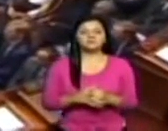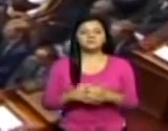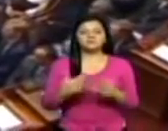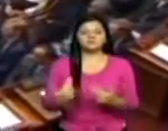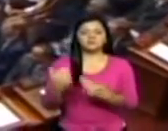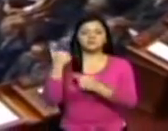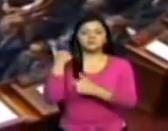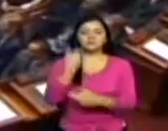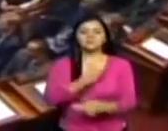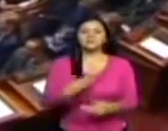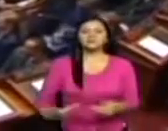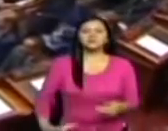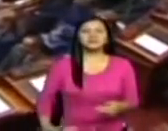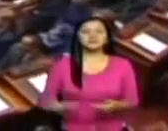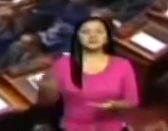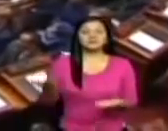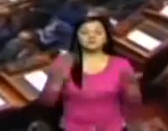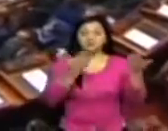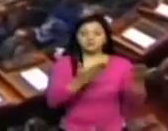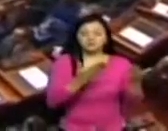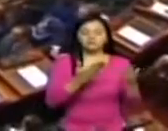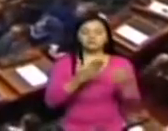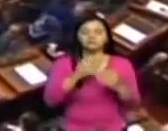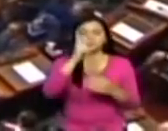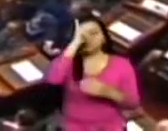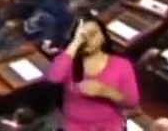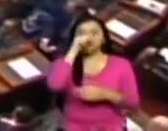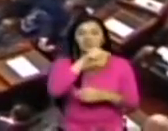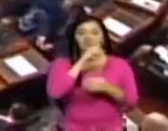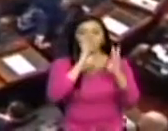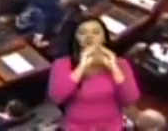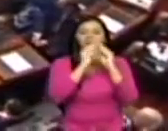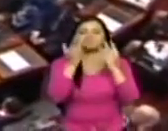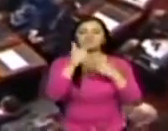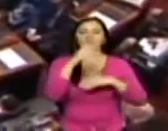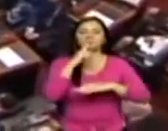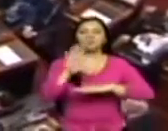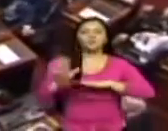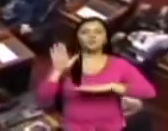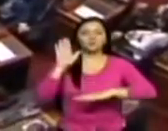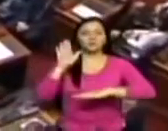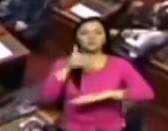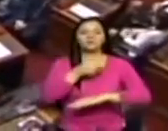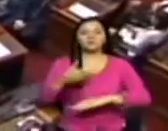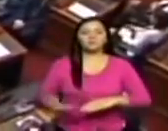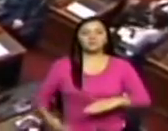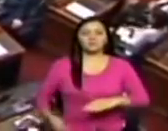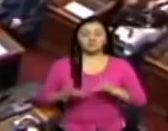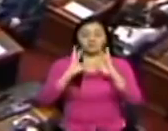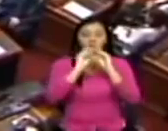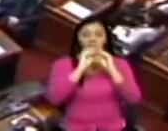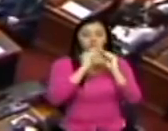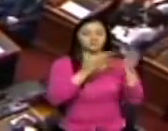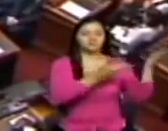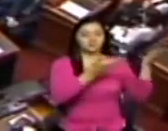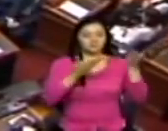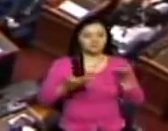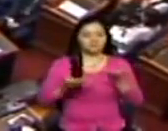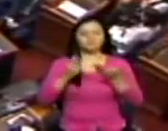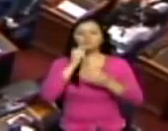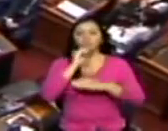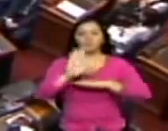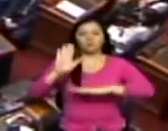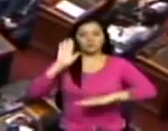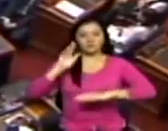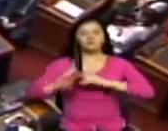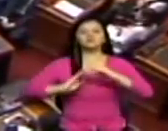de presidente de la República. En ella, el presidente del Congreso toma juramento al presidente de la República electo y le impone la banda